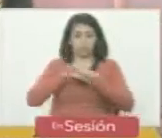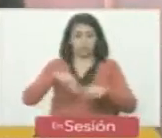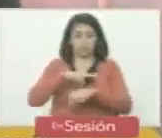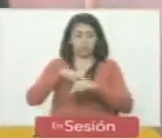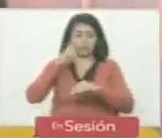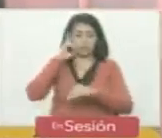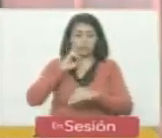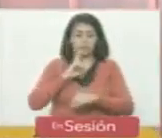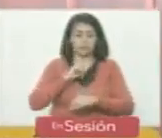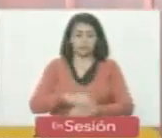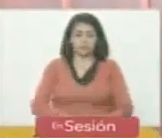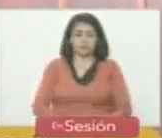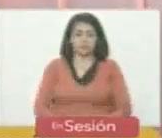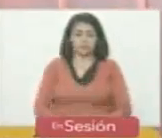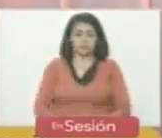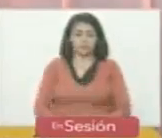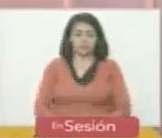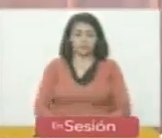Bolivariana.